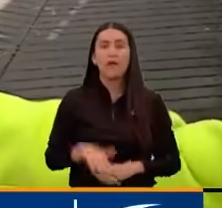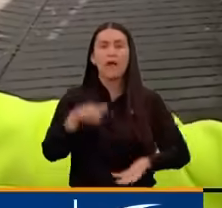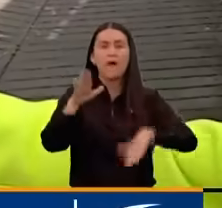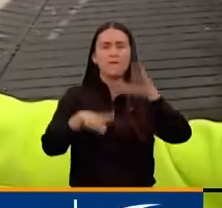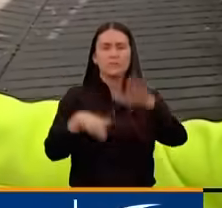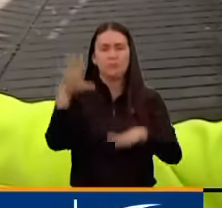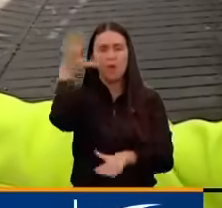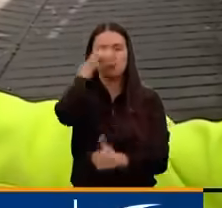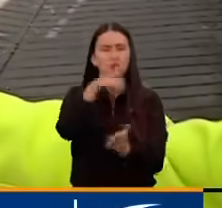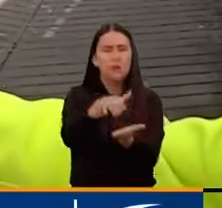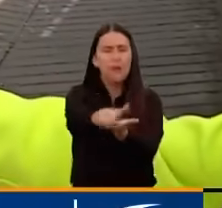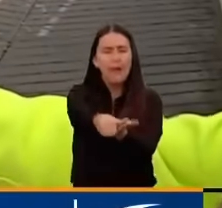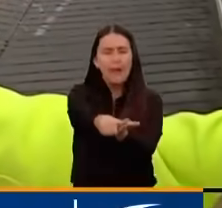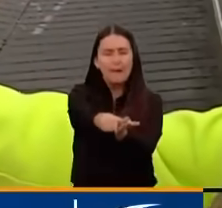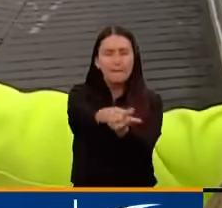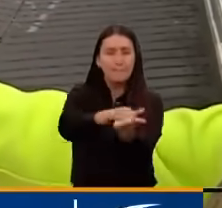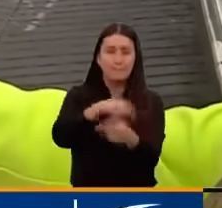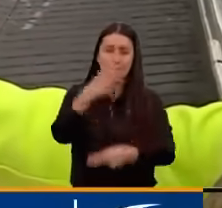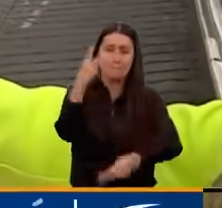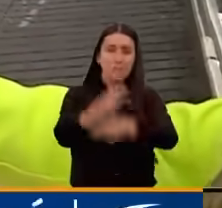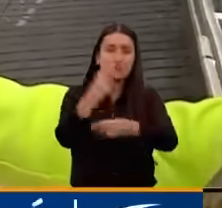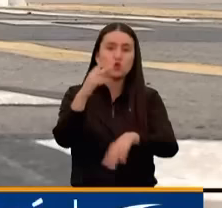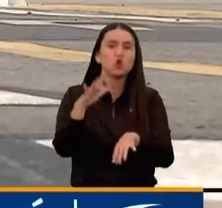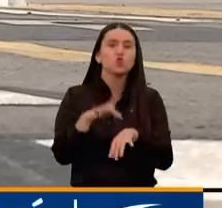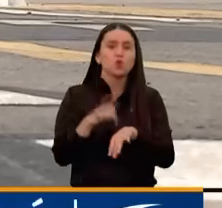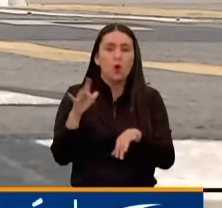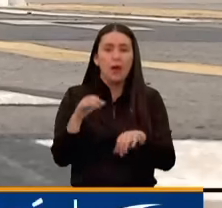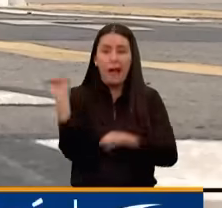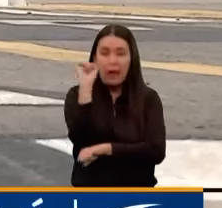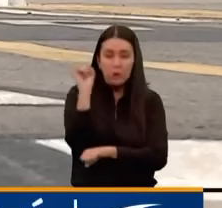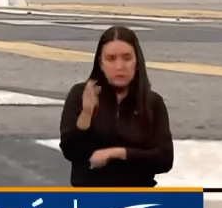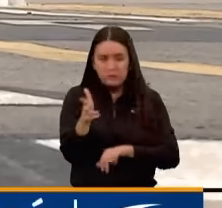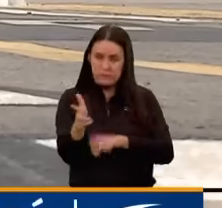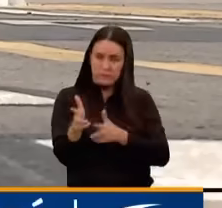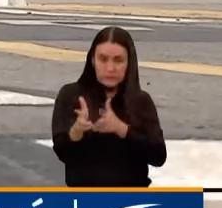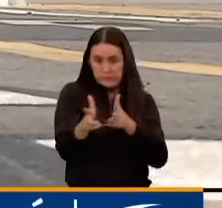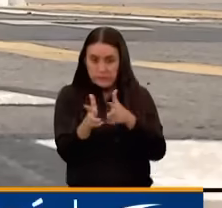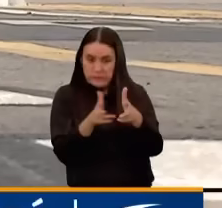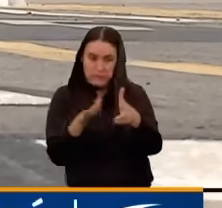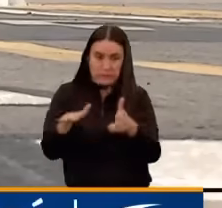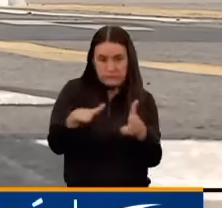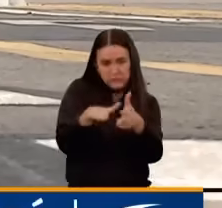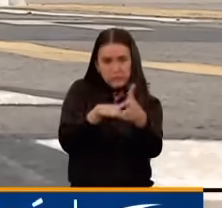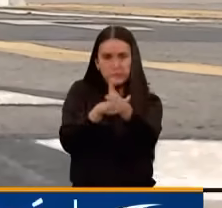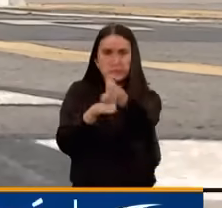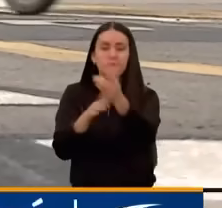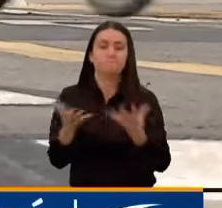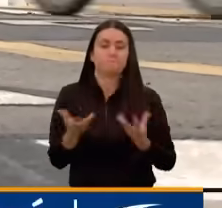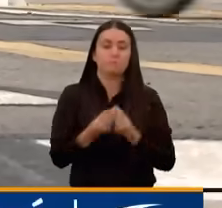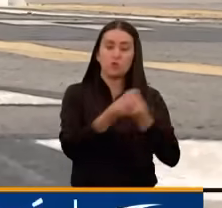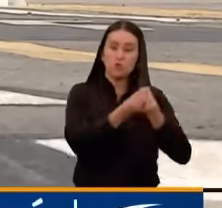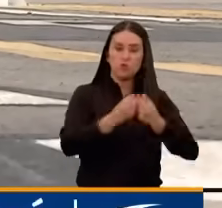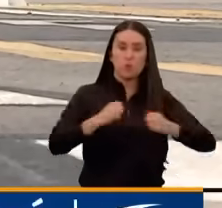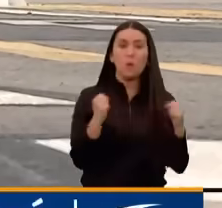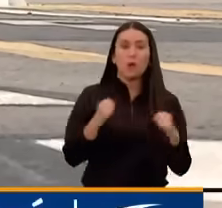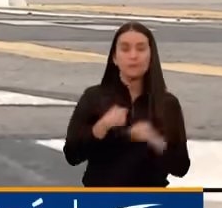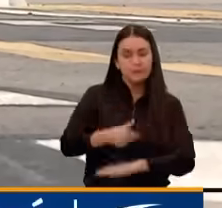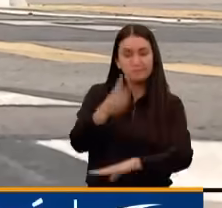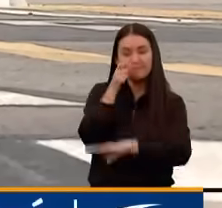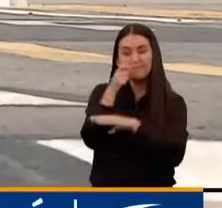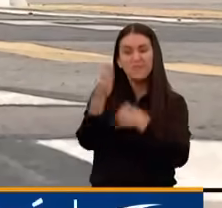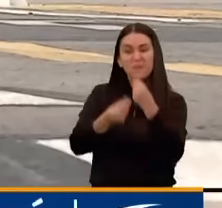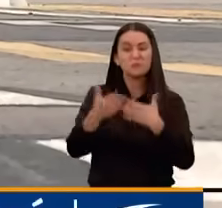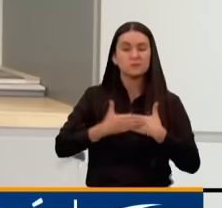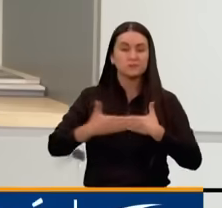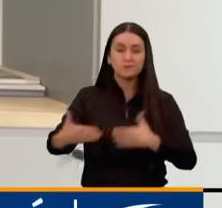entonces en la noche más que todo sí es peligroso, toca pasar como por los carros. Desde el Consejo de Bogotá le ponen la lupa al tema. En